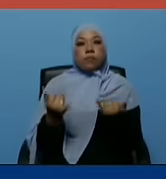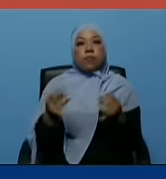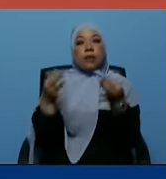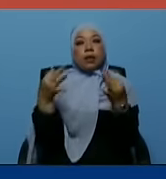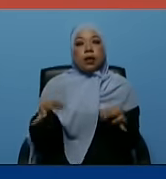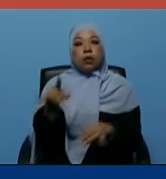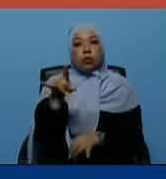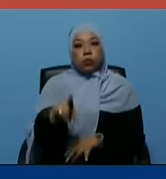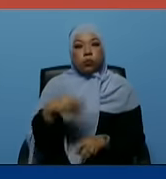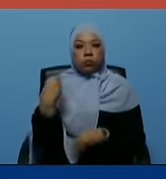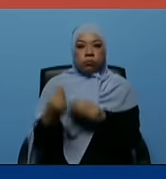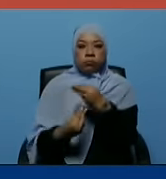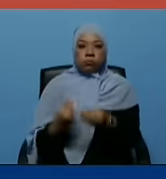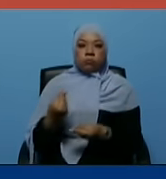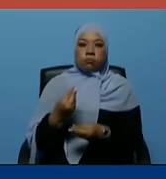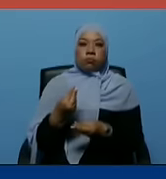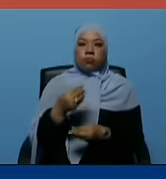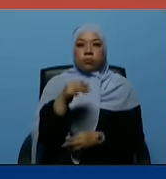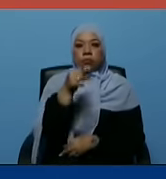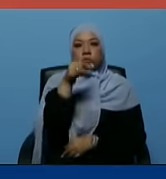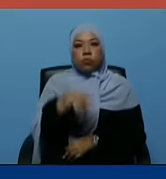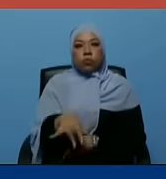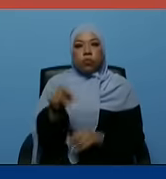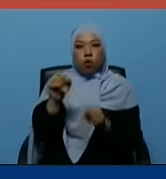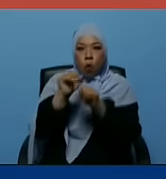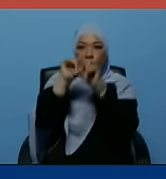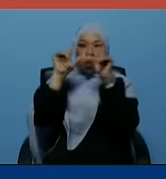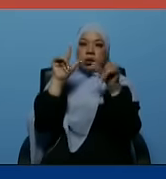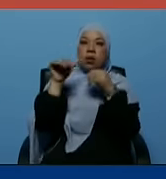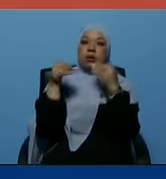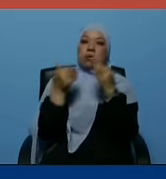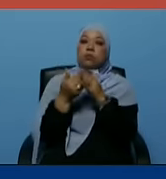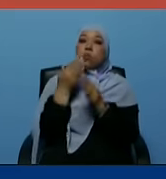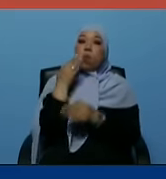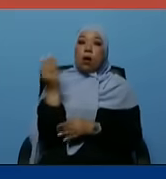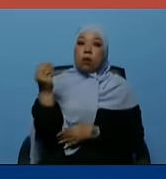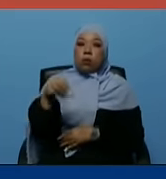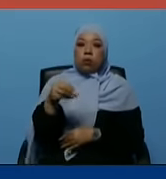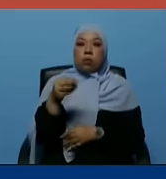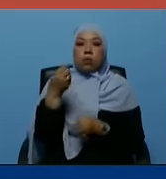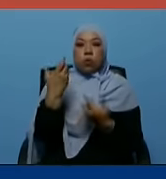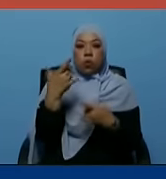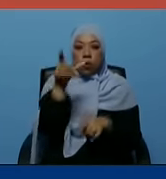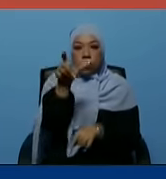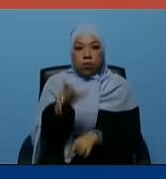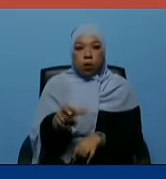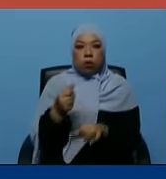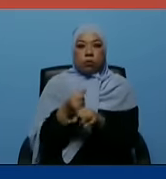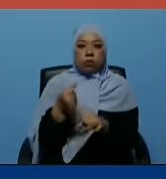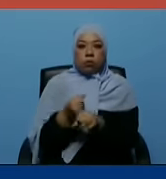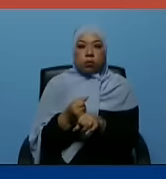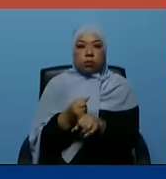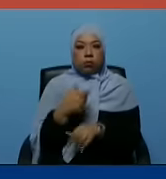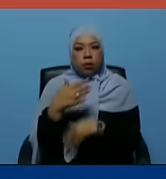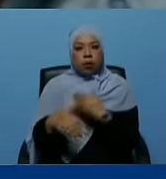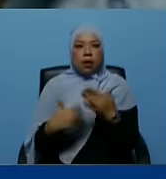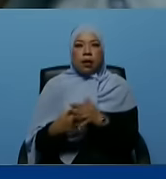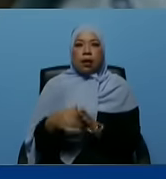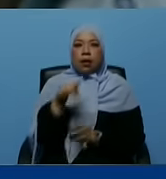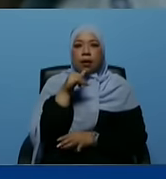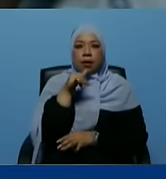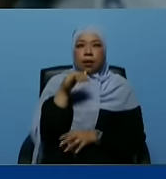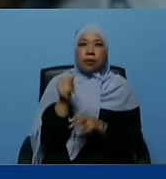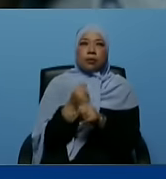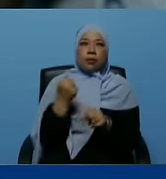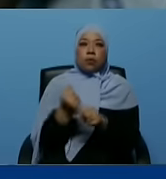que hacen cosas de una calidad asombrosa. La calidad. Miren la calidad